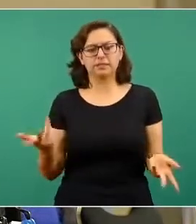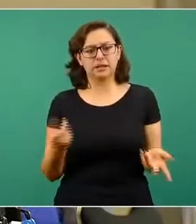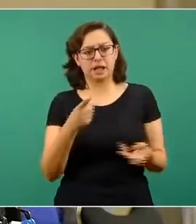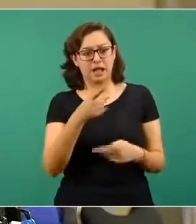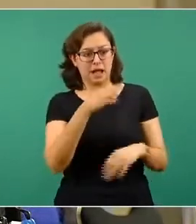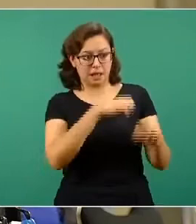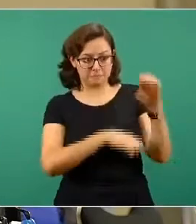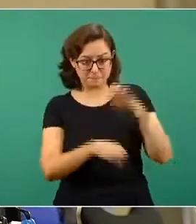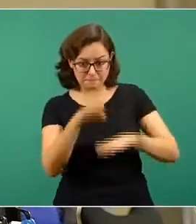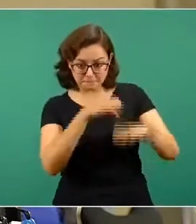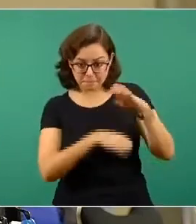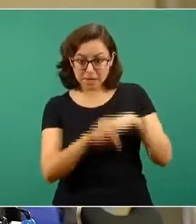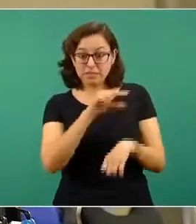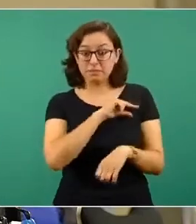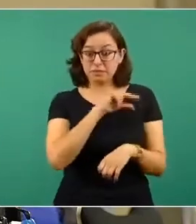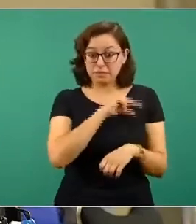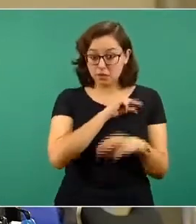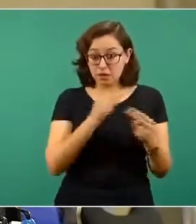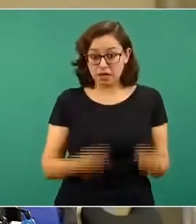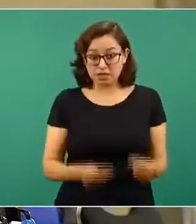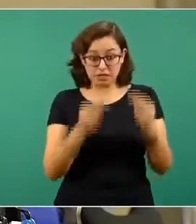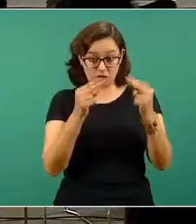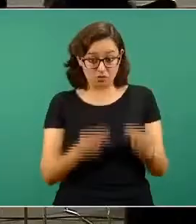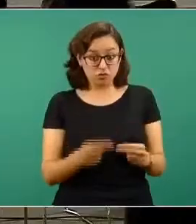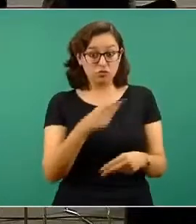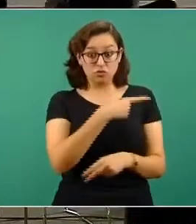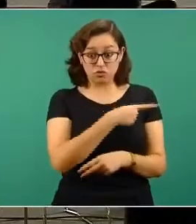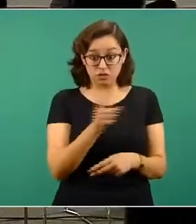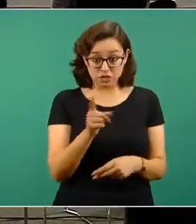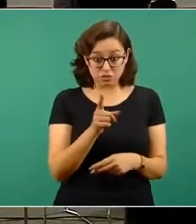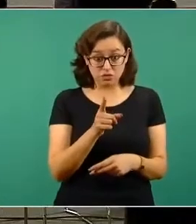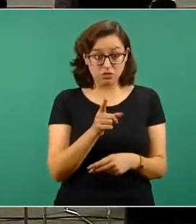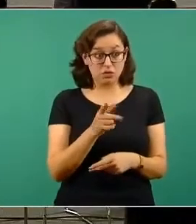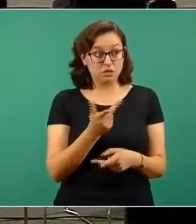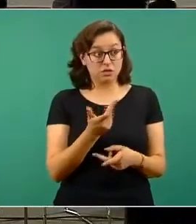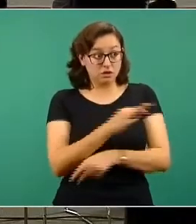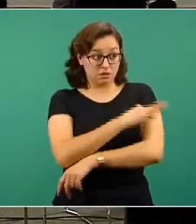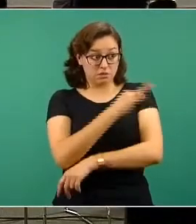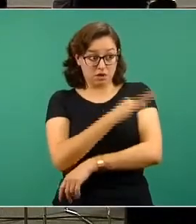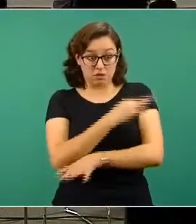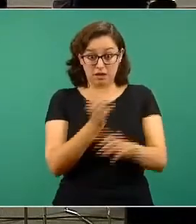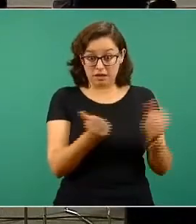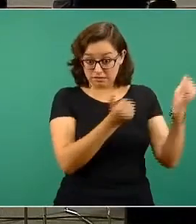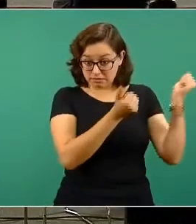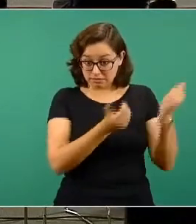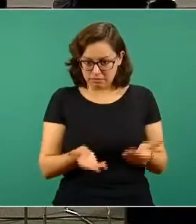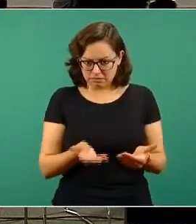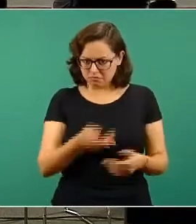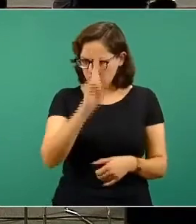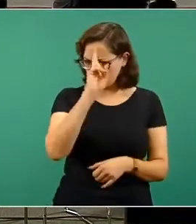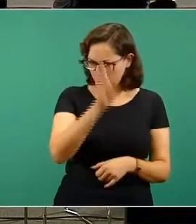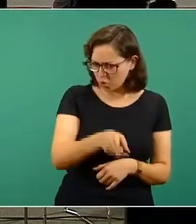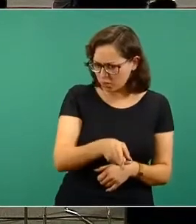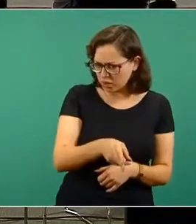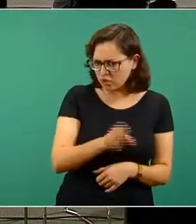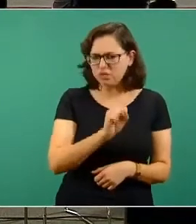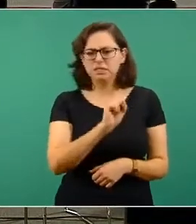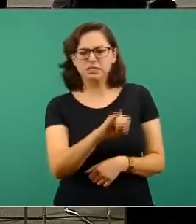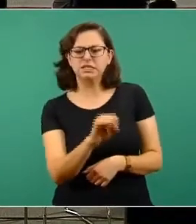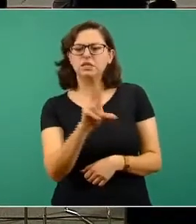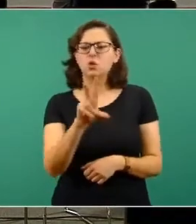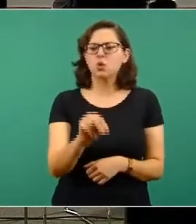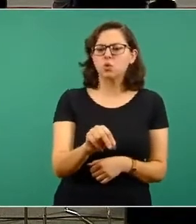empresas, para los consorcios, para que puedan importar vacunas al país?